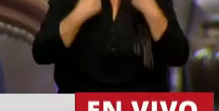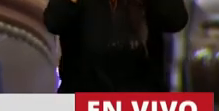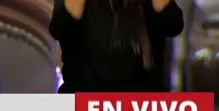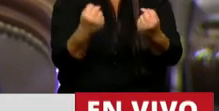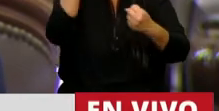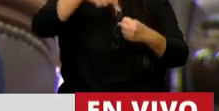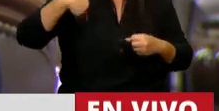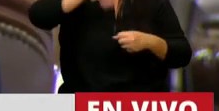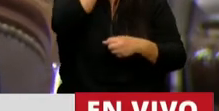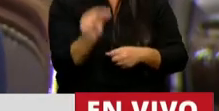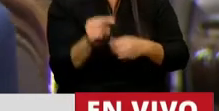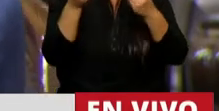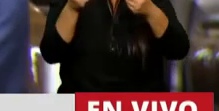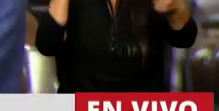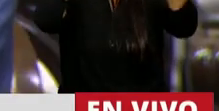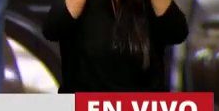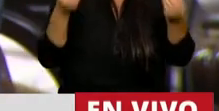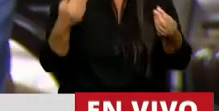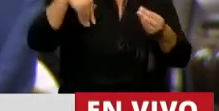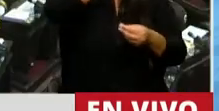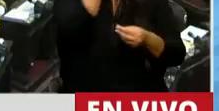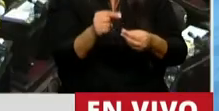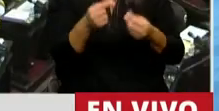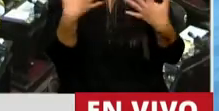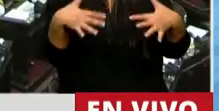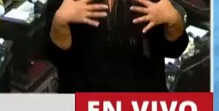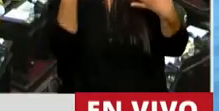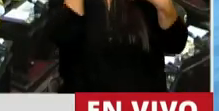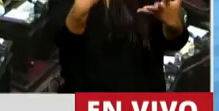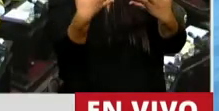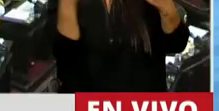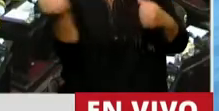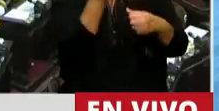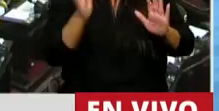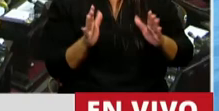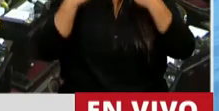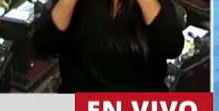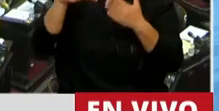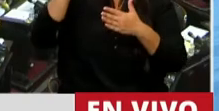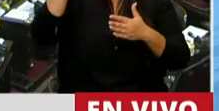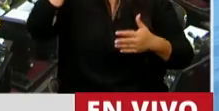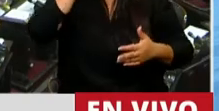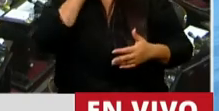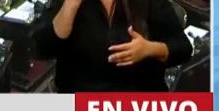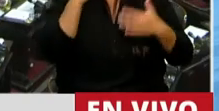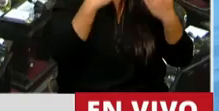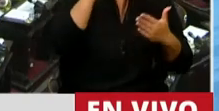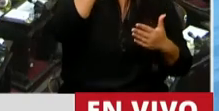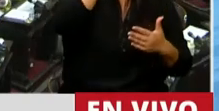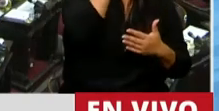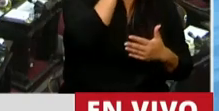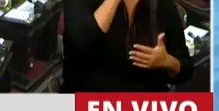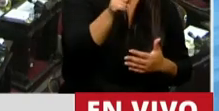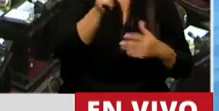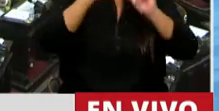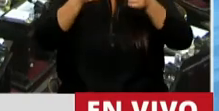nuestra Argentina para que la Argentina se destaque, quiero agradecerte, Roberto, quiero agradecerte, Claudia, quiero agradecer a